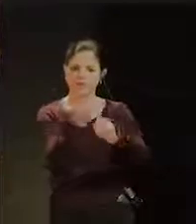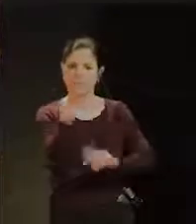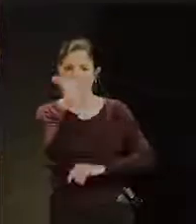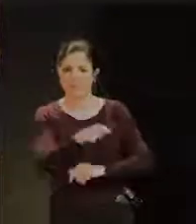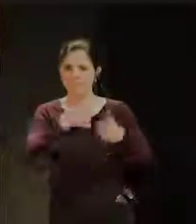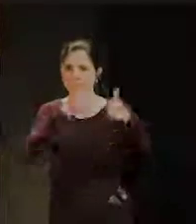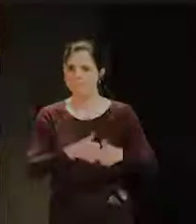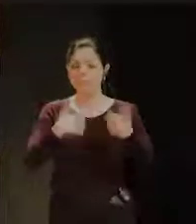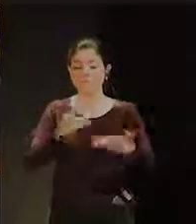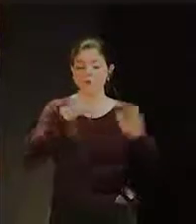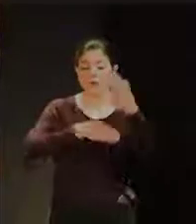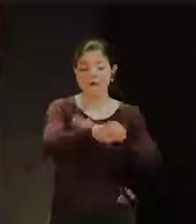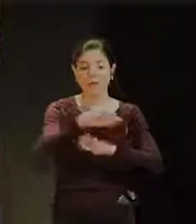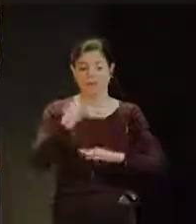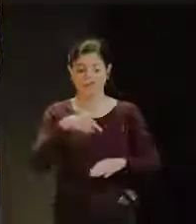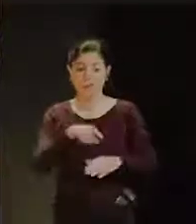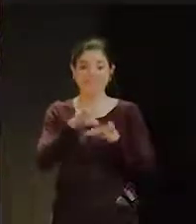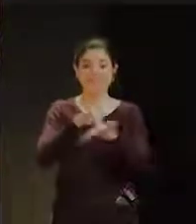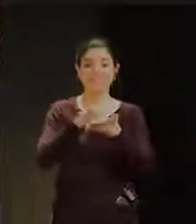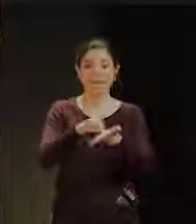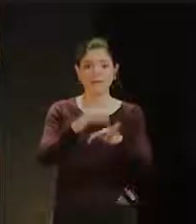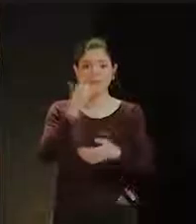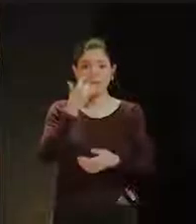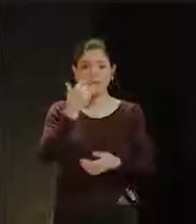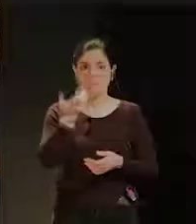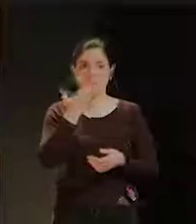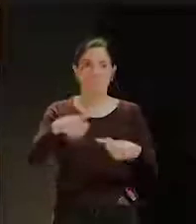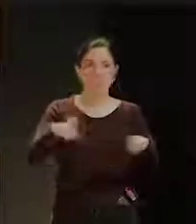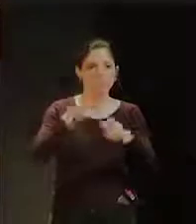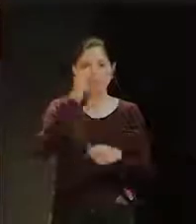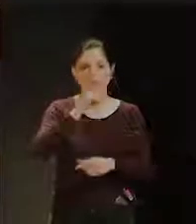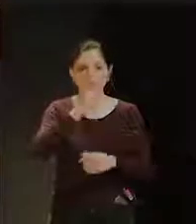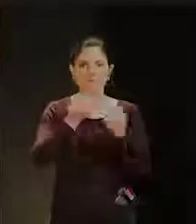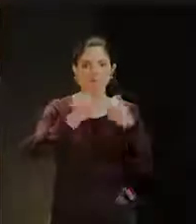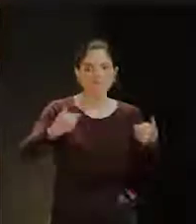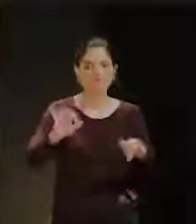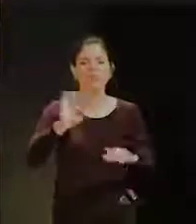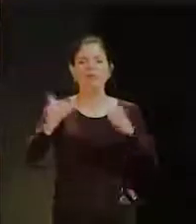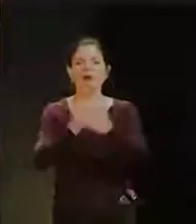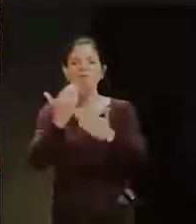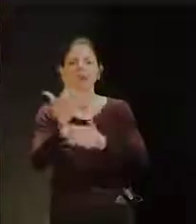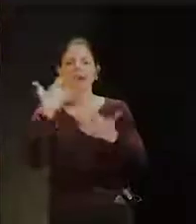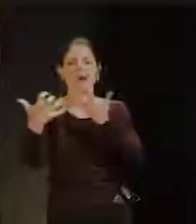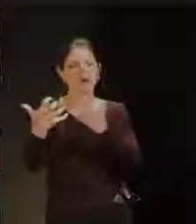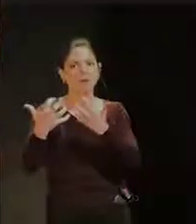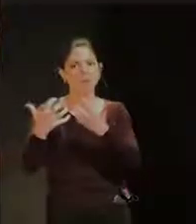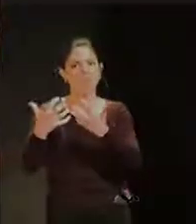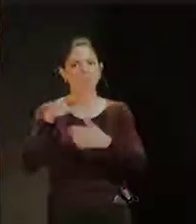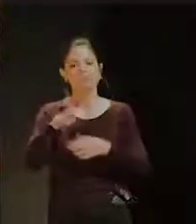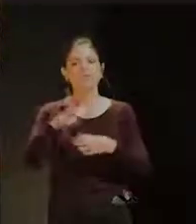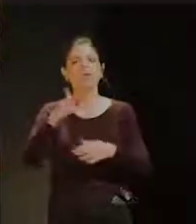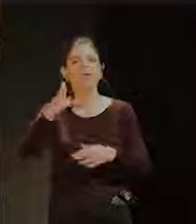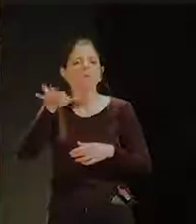lo tanto, el acceso a este tipo de bienes y servicios como conciertos musicales, festivales, eventos artísticos,